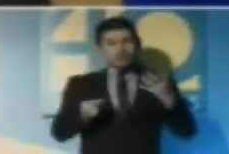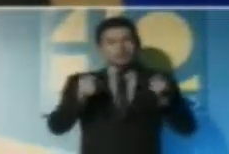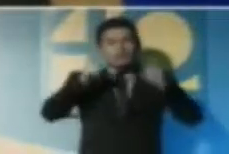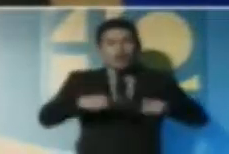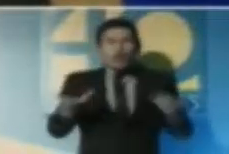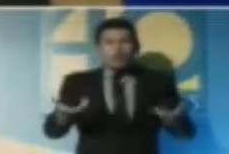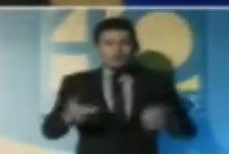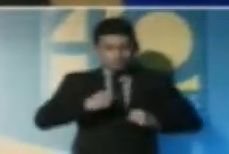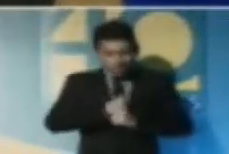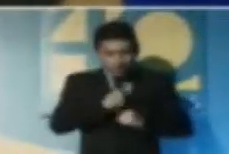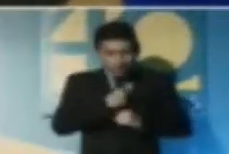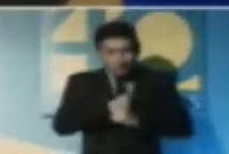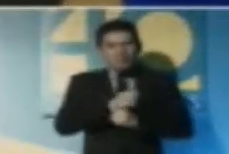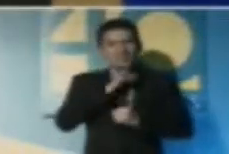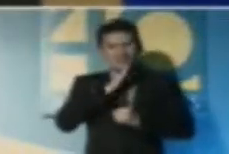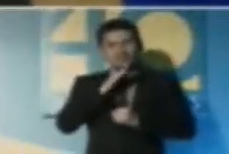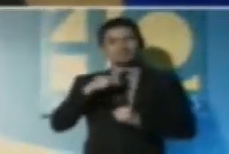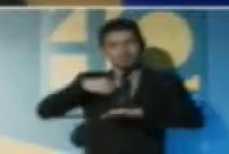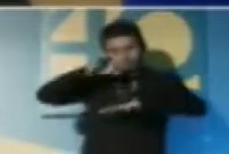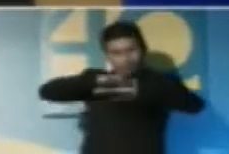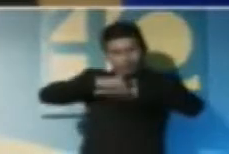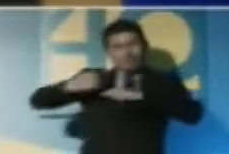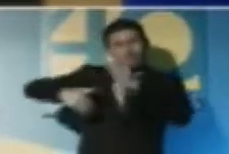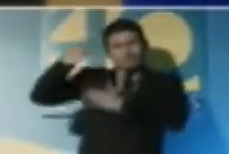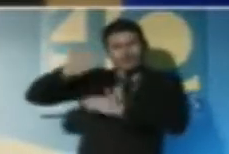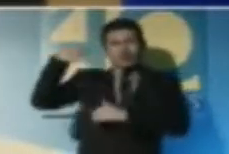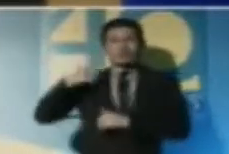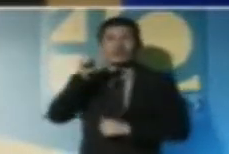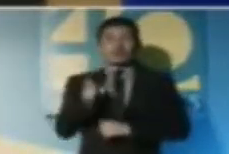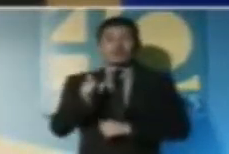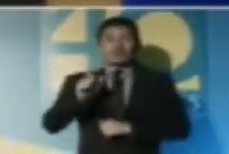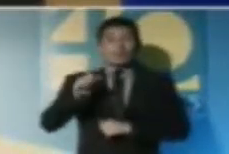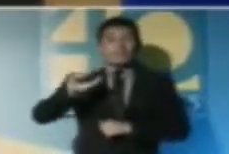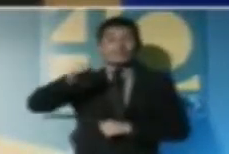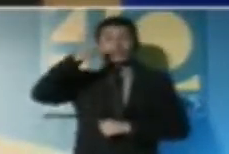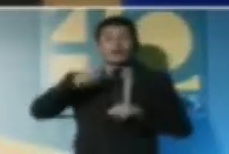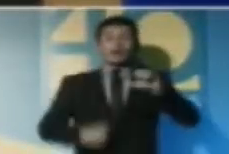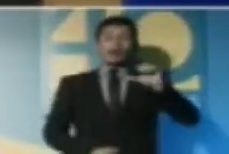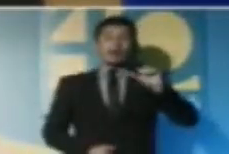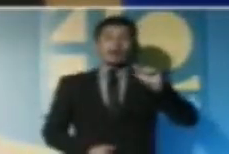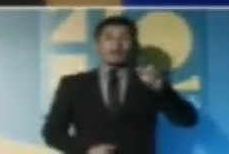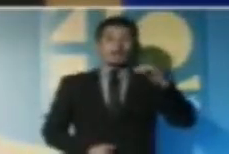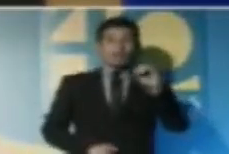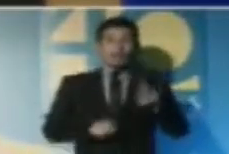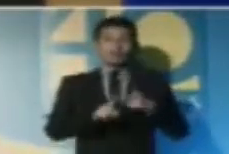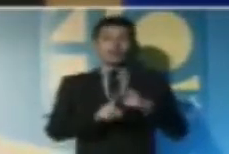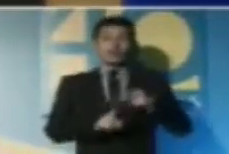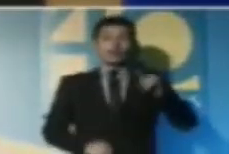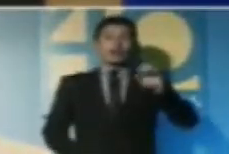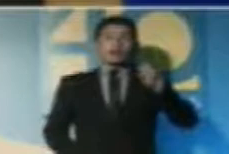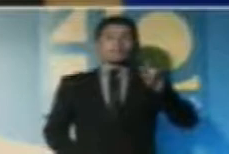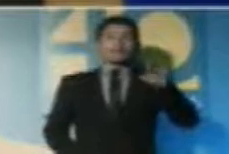existencia y el trabajo que ha desarrollado la Fundación Saldarriaga Concha desde cuando Alfredo Saldarriaga, Elvira Concha e Ignacio